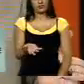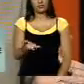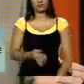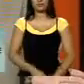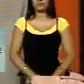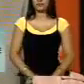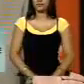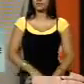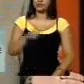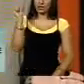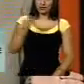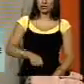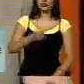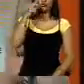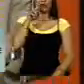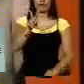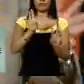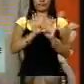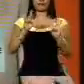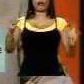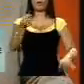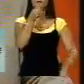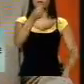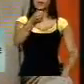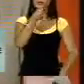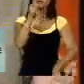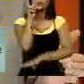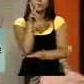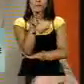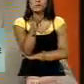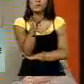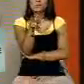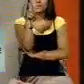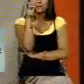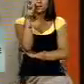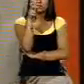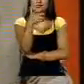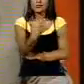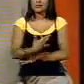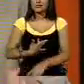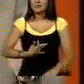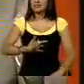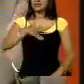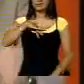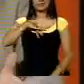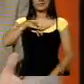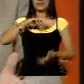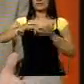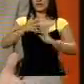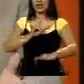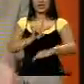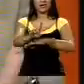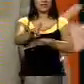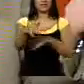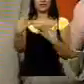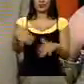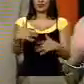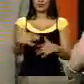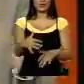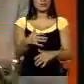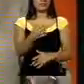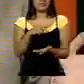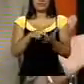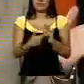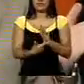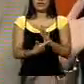de prensa, pues yo vi la rueda de prensa porque iban a hacer el anuncio y bueno, simple y llanamente fue eso, un fraude para indicar, bueno, que cada quien